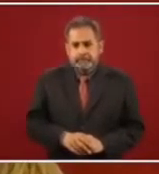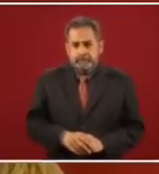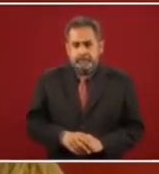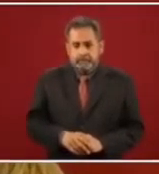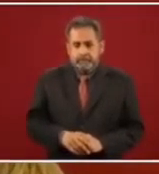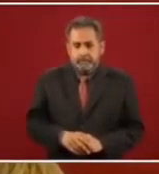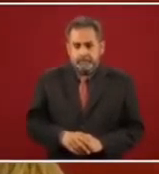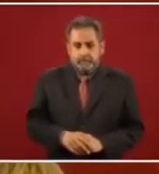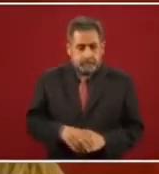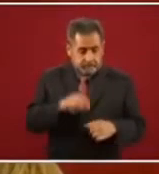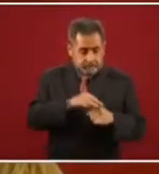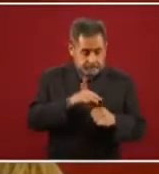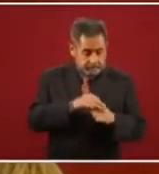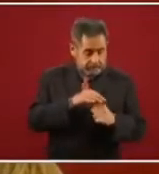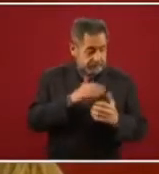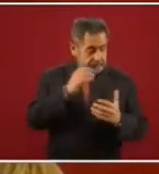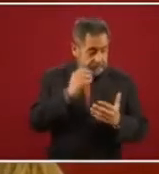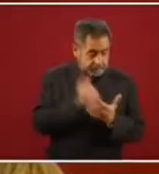Pasando la elección,